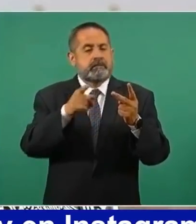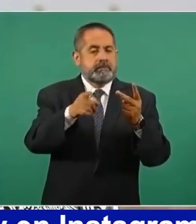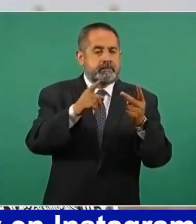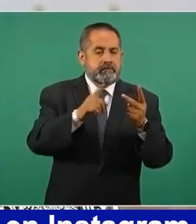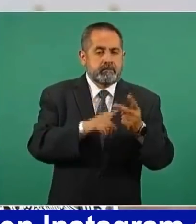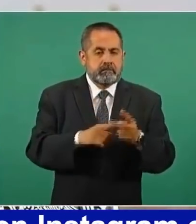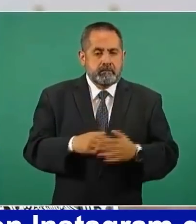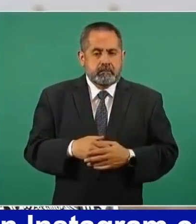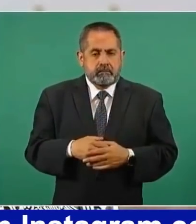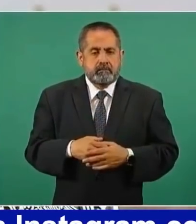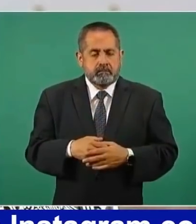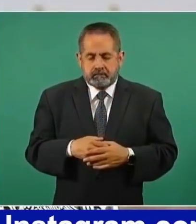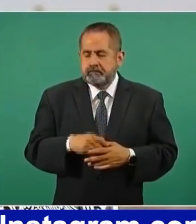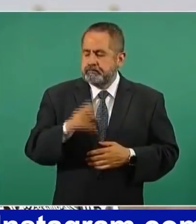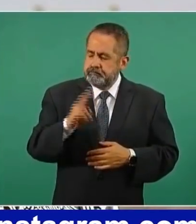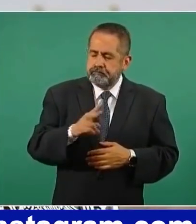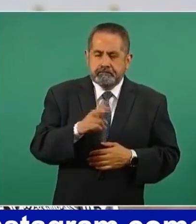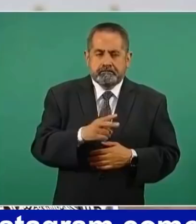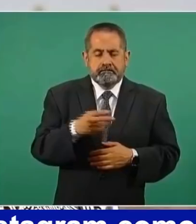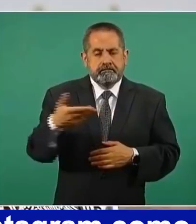una solicitud, en efecto,